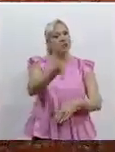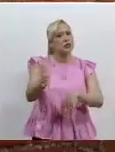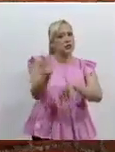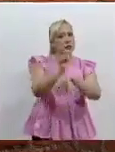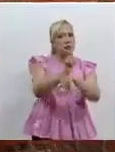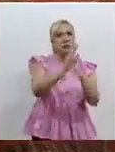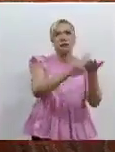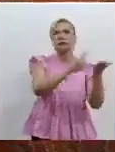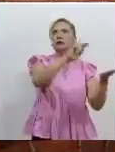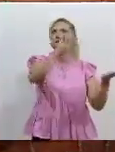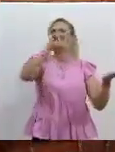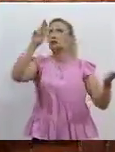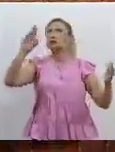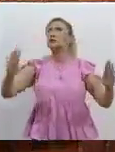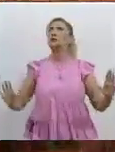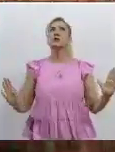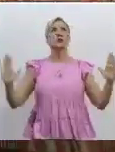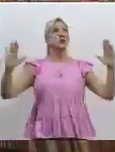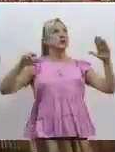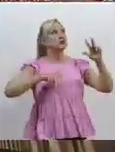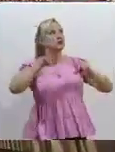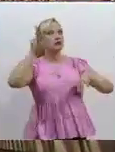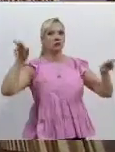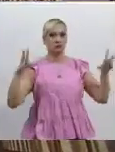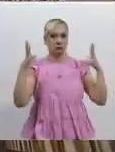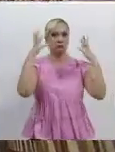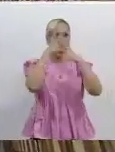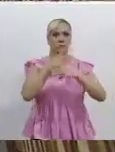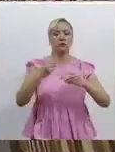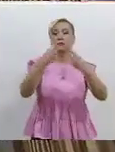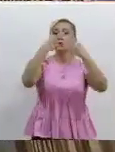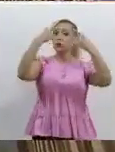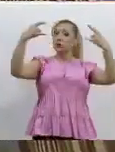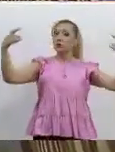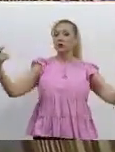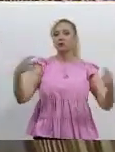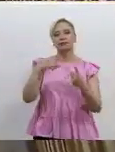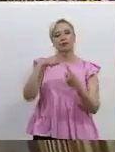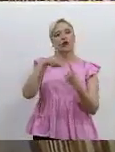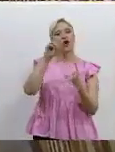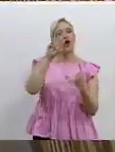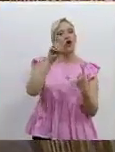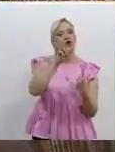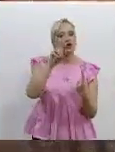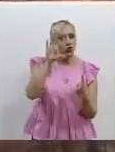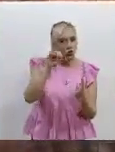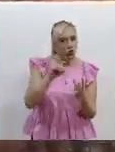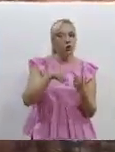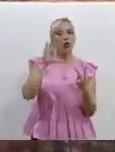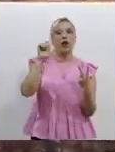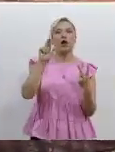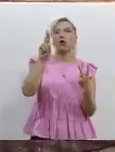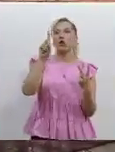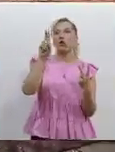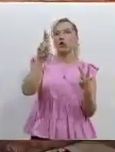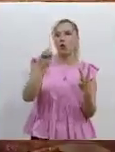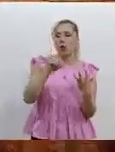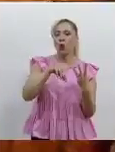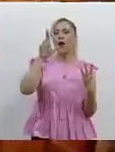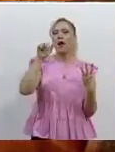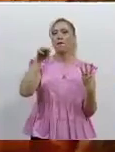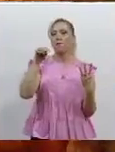su estructura física, sino que en su interior artistas han plasmado murales como José Clemente Orozco, Rafael Cauduro, Israel